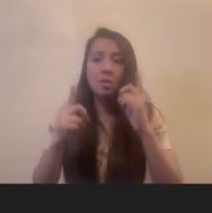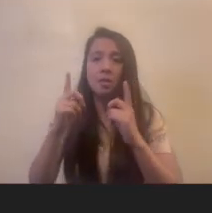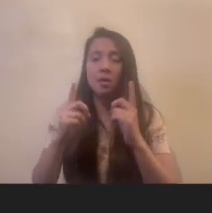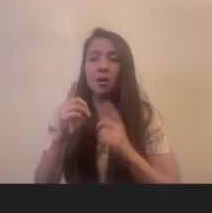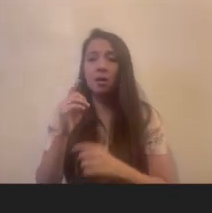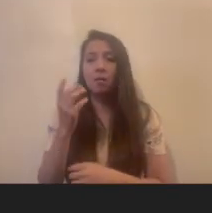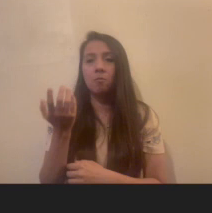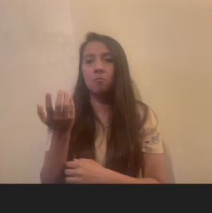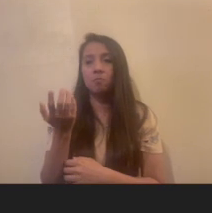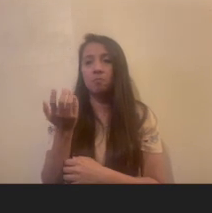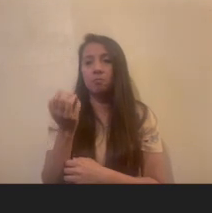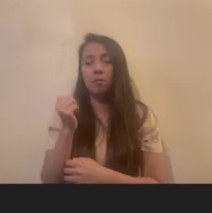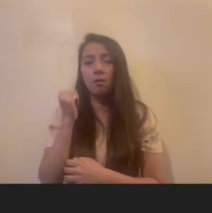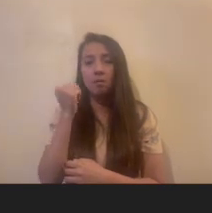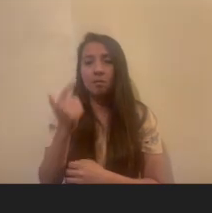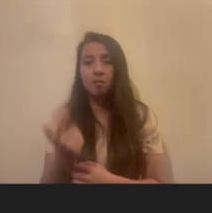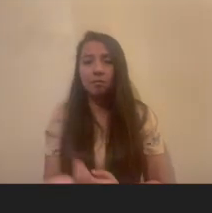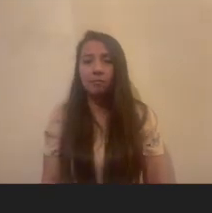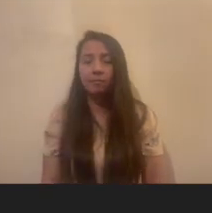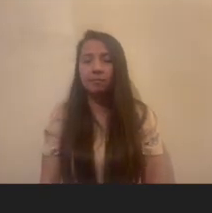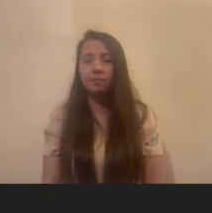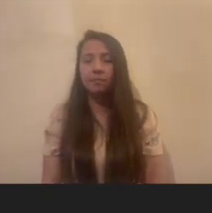o...